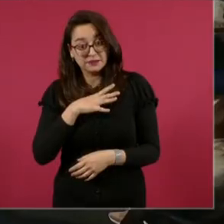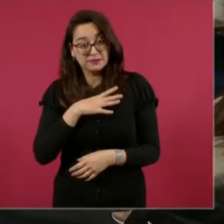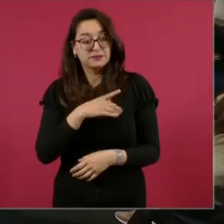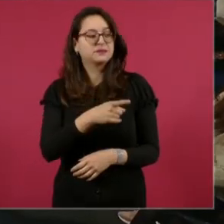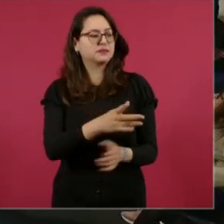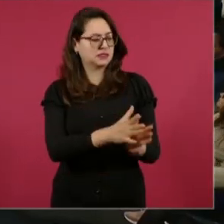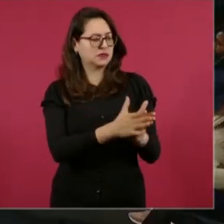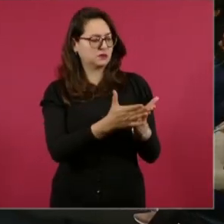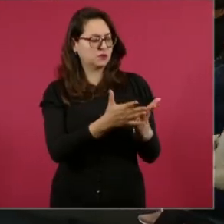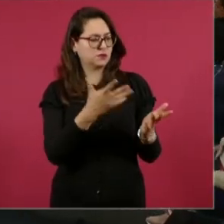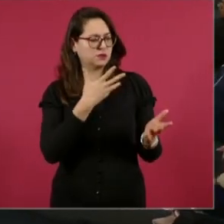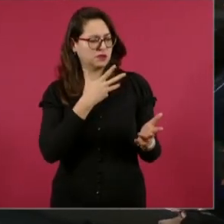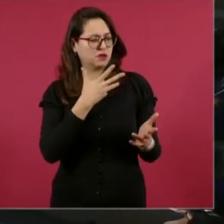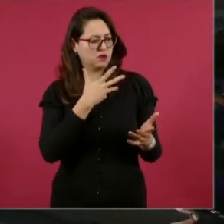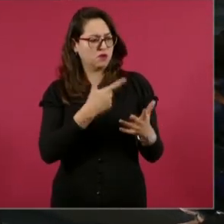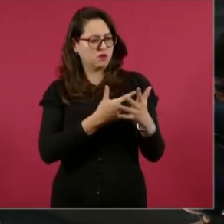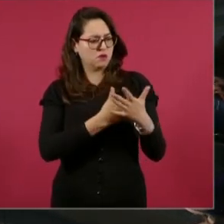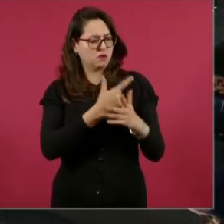libro,